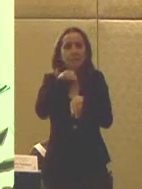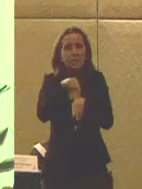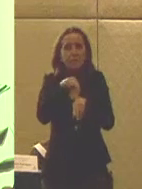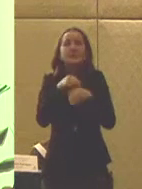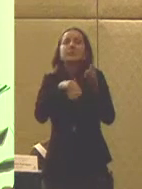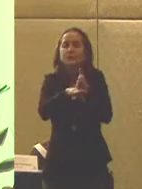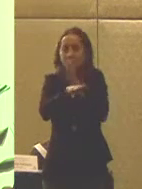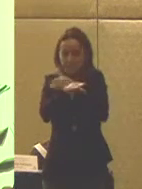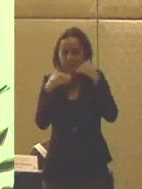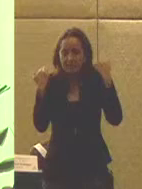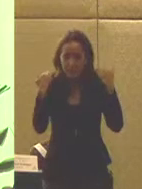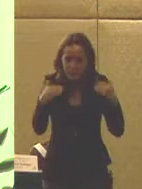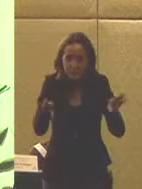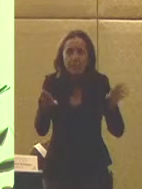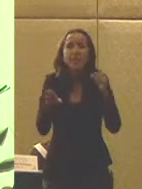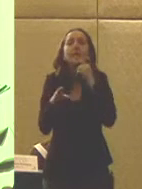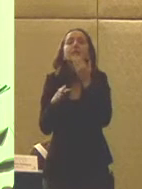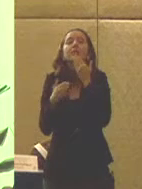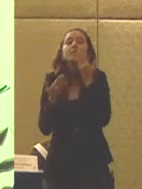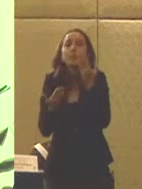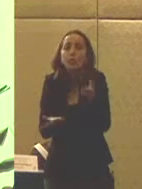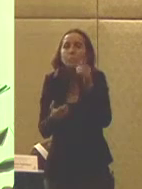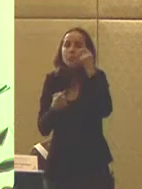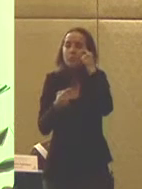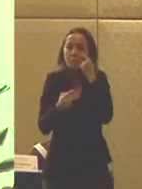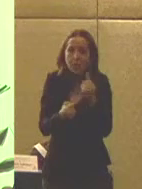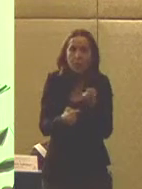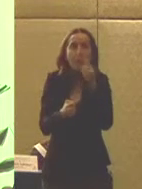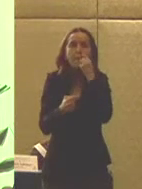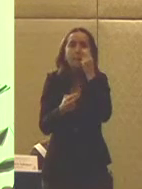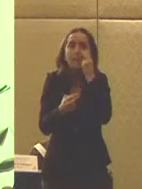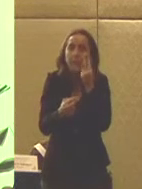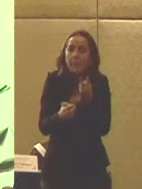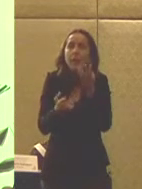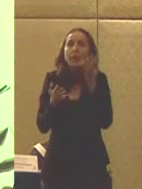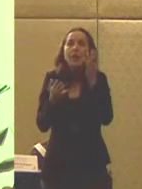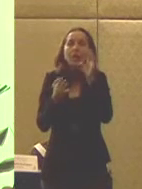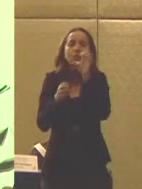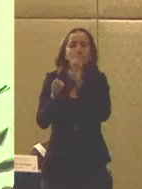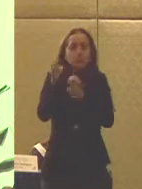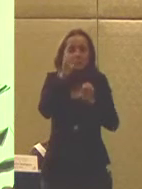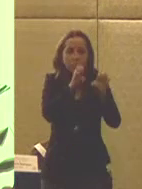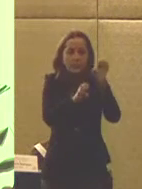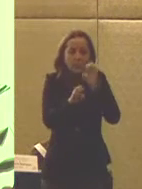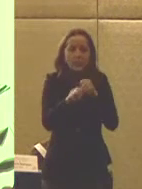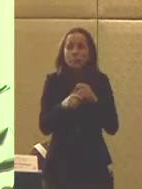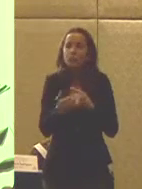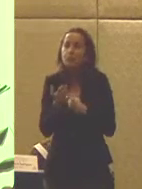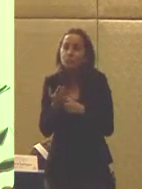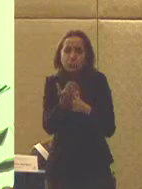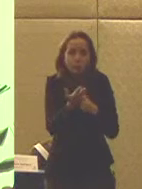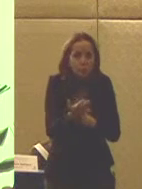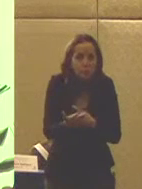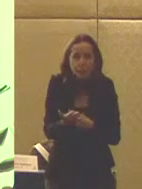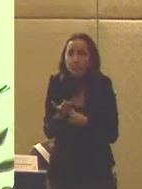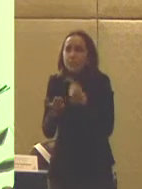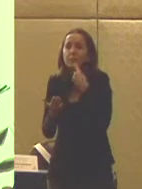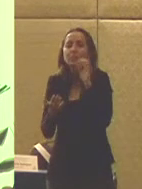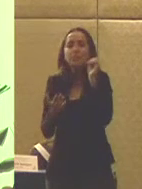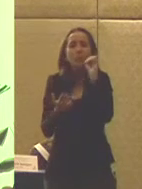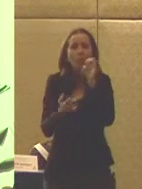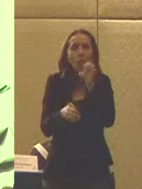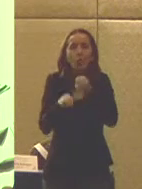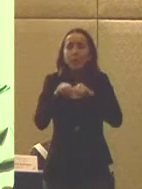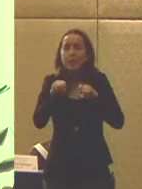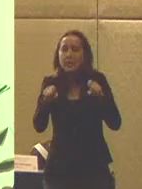acciones efectivas para la identificación y la posibilidad de hacer seguimiento al concepto de